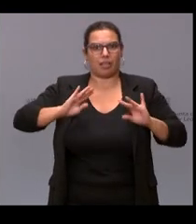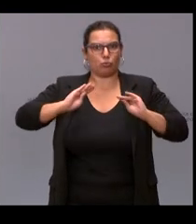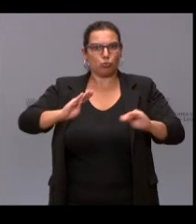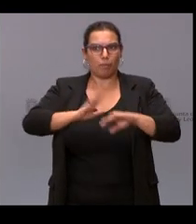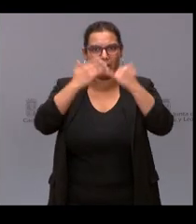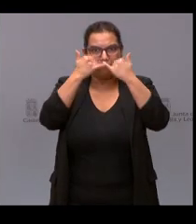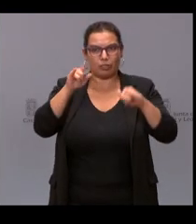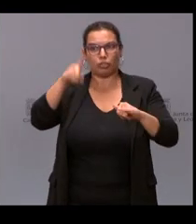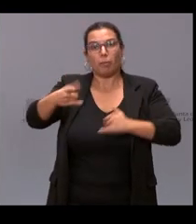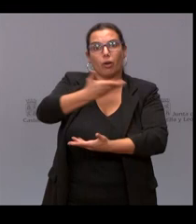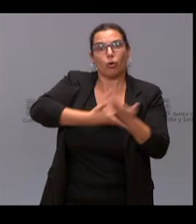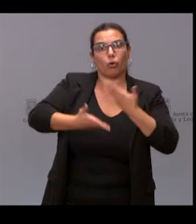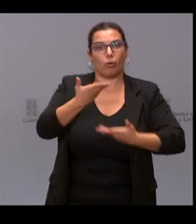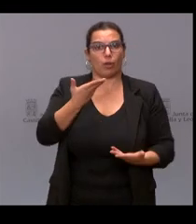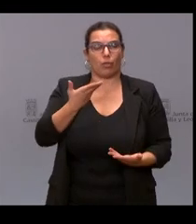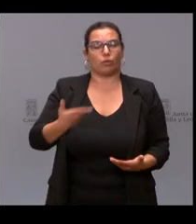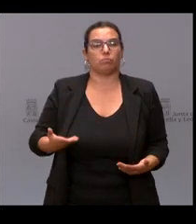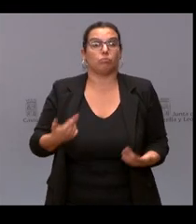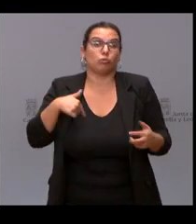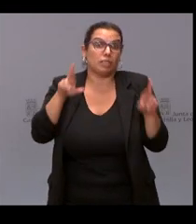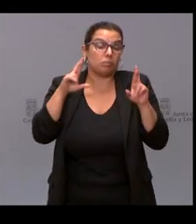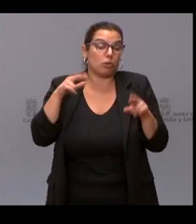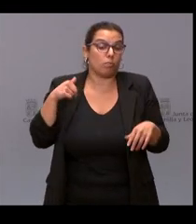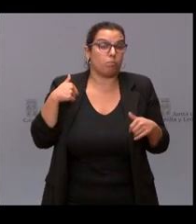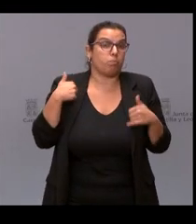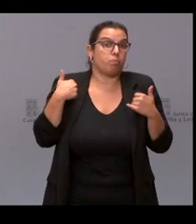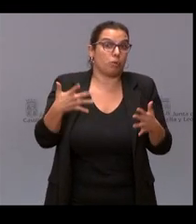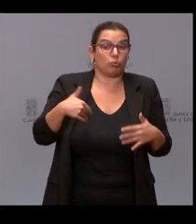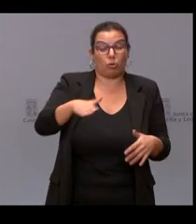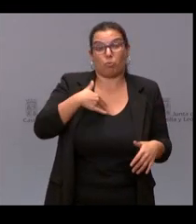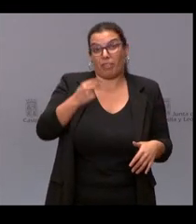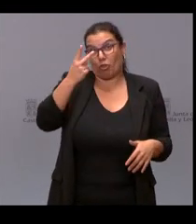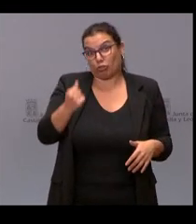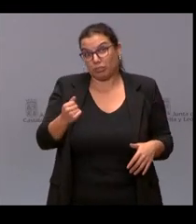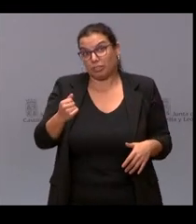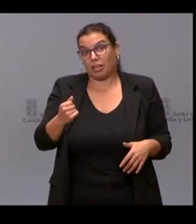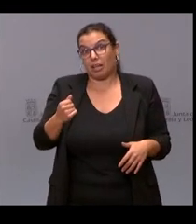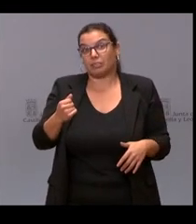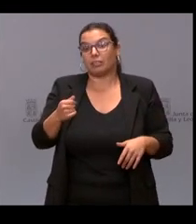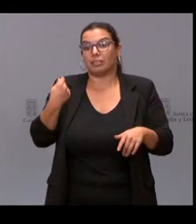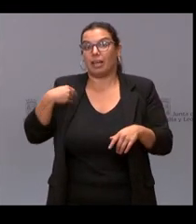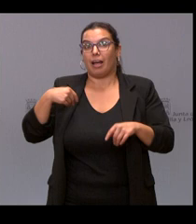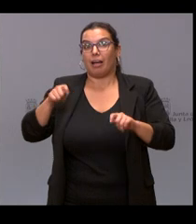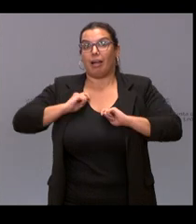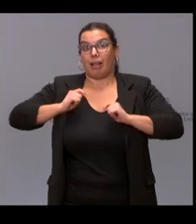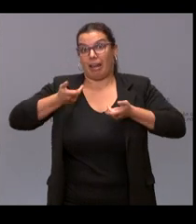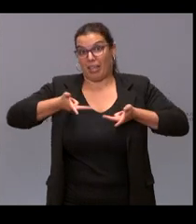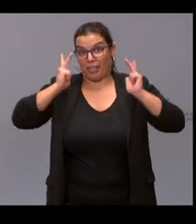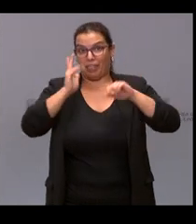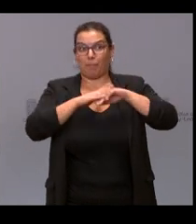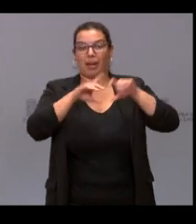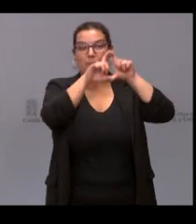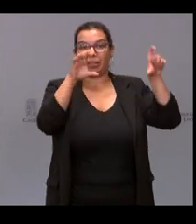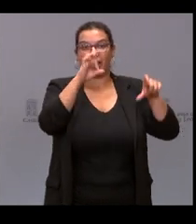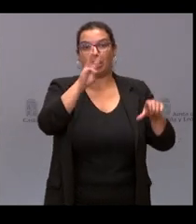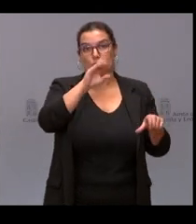su colaboración. Espero que pronto, igual en 2 días, tengamos licencia para Switch. La colaboración con la Junta